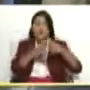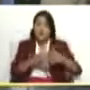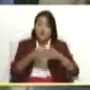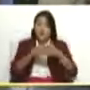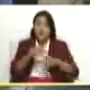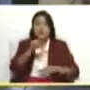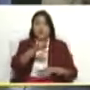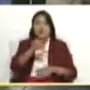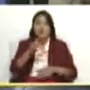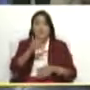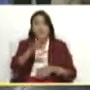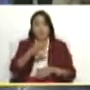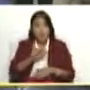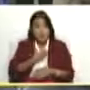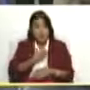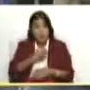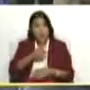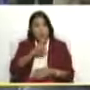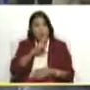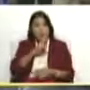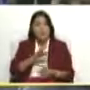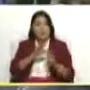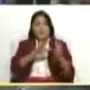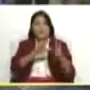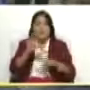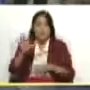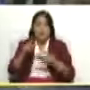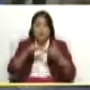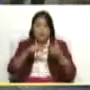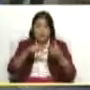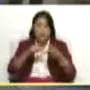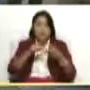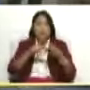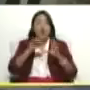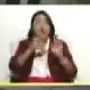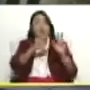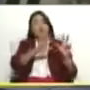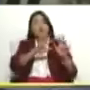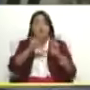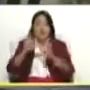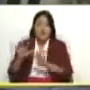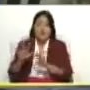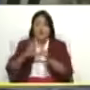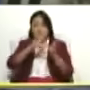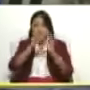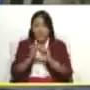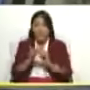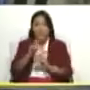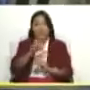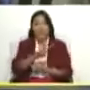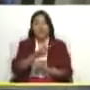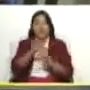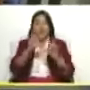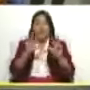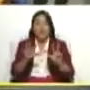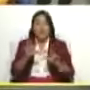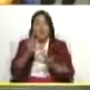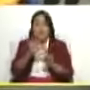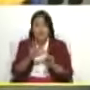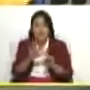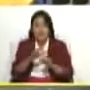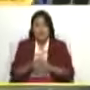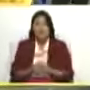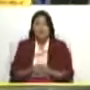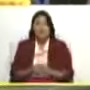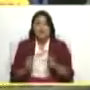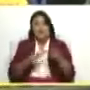124 medallas de oro 75 de plata y 87 de bronce para un total de 286 predas el